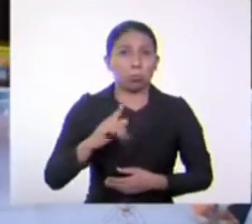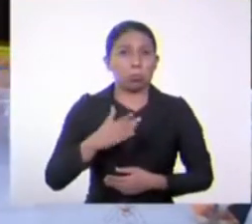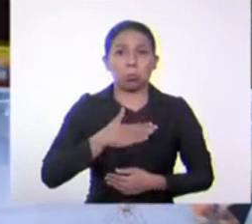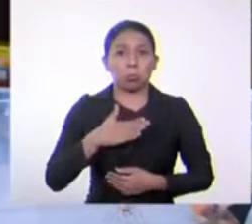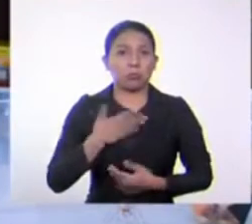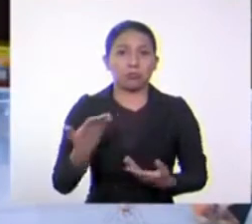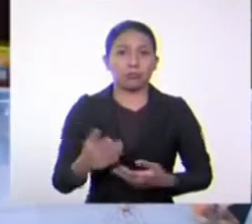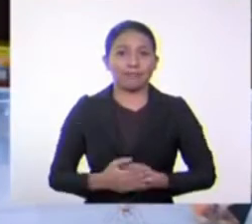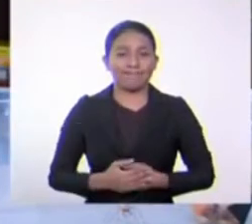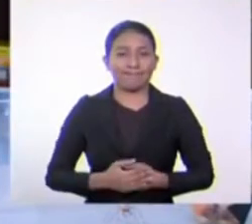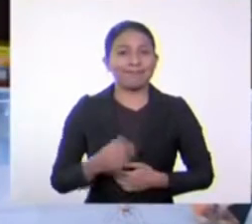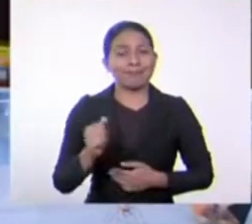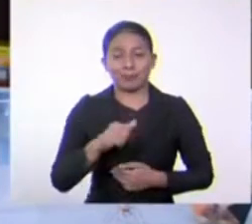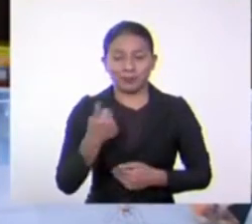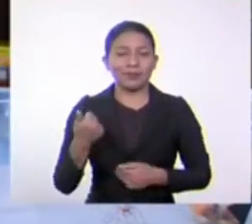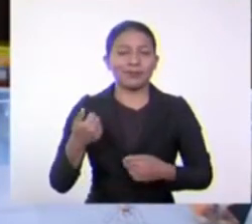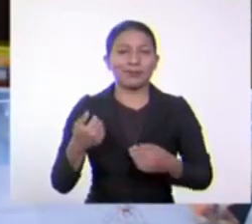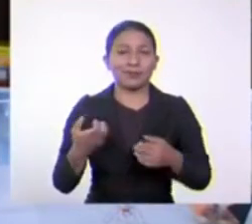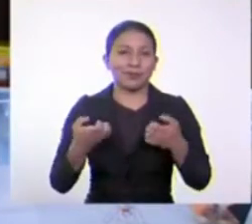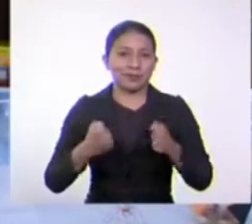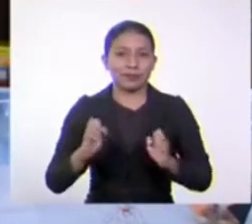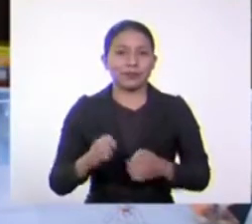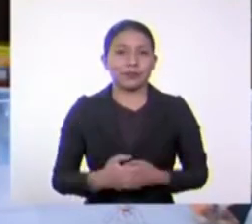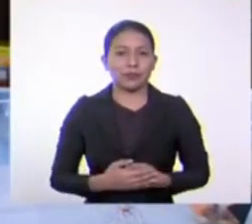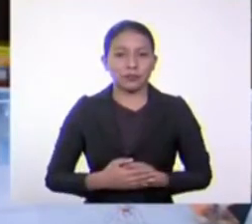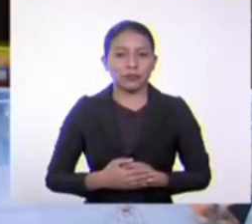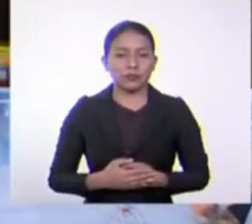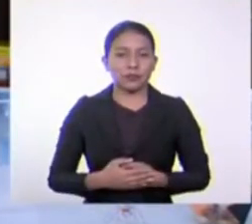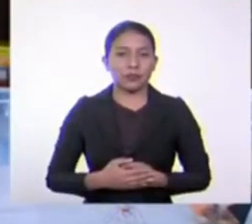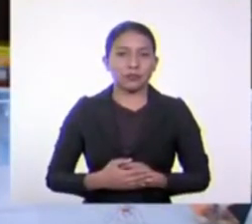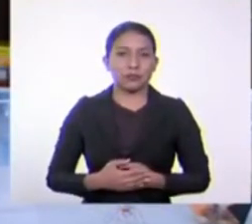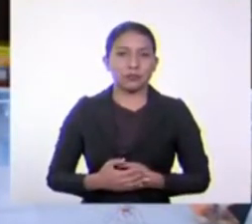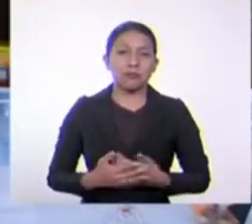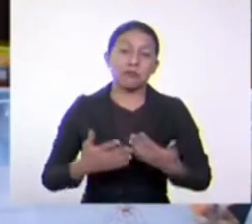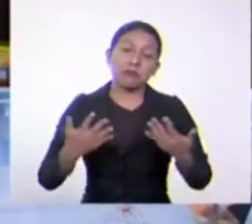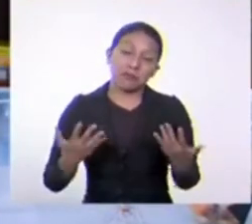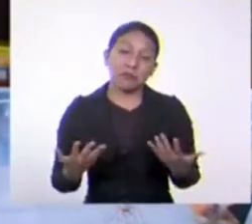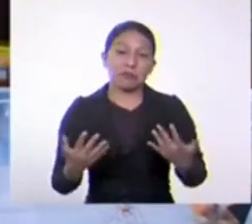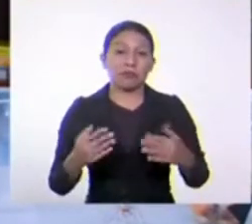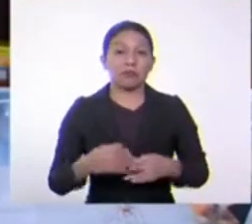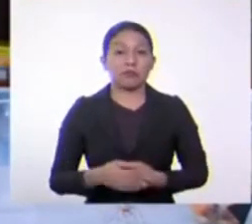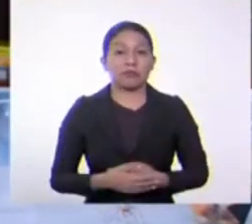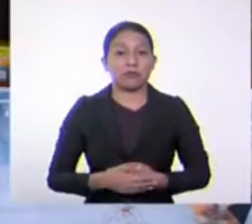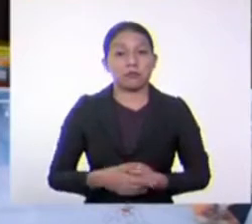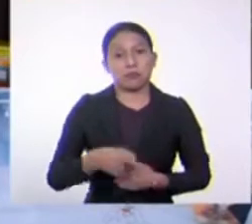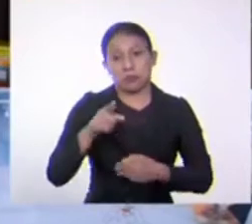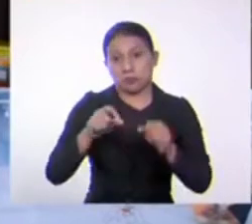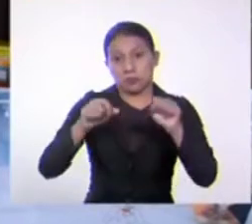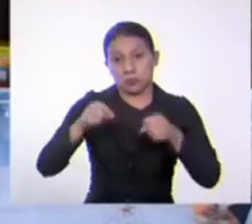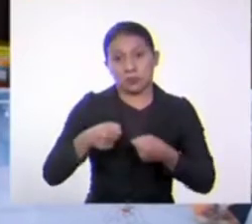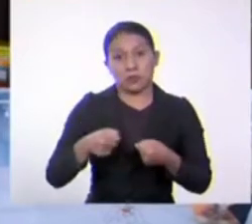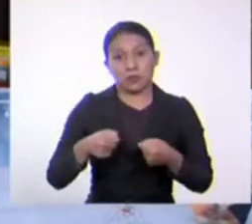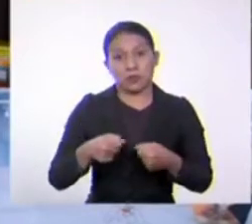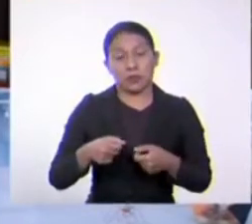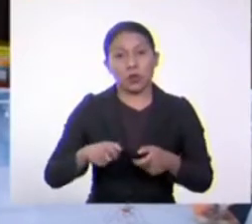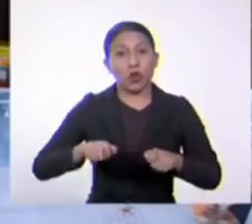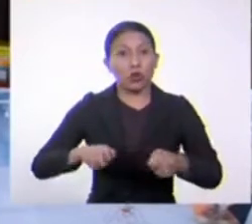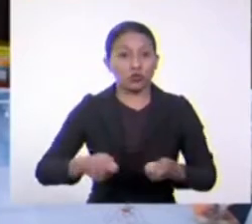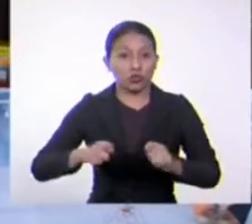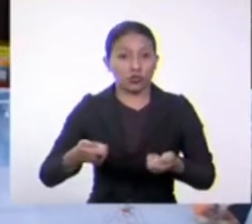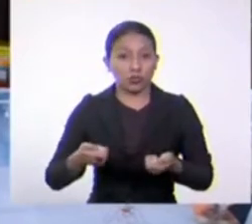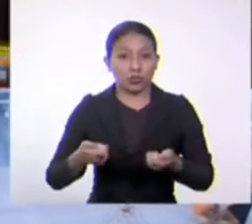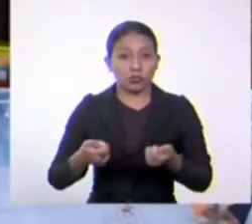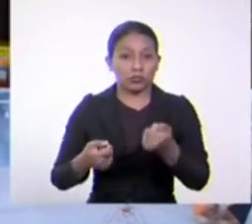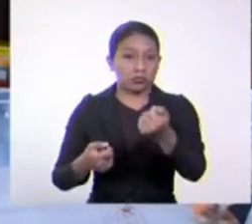varias alternativas. En el mejor de los casos, si tuviéramos una cocina o un horno que nos